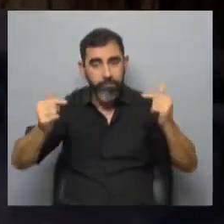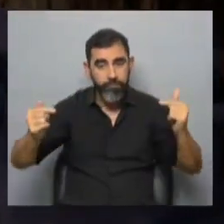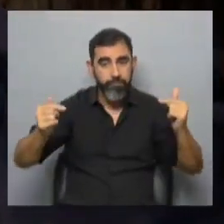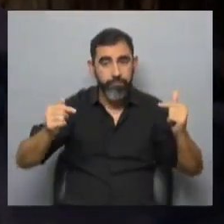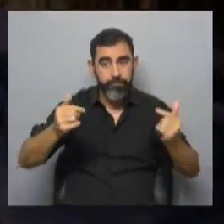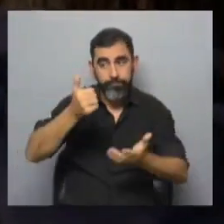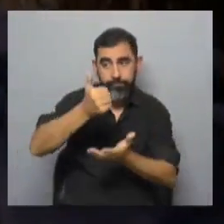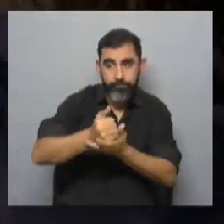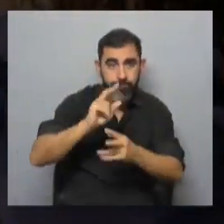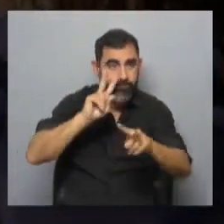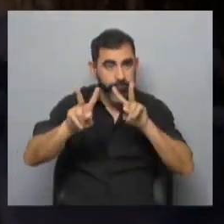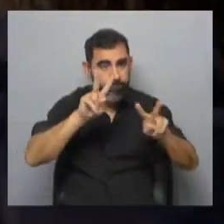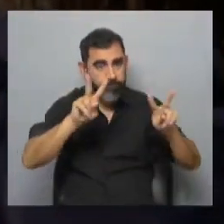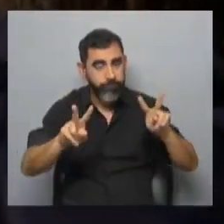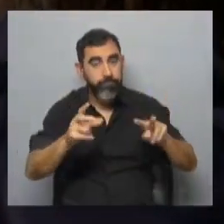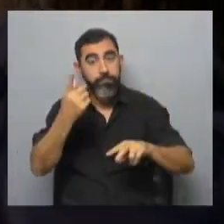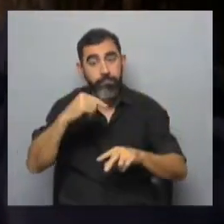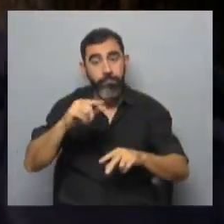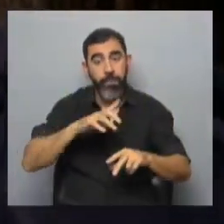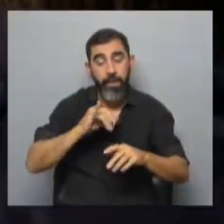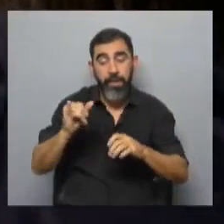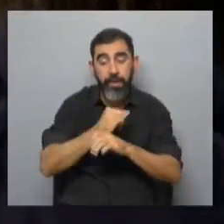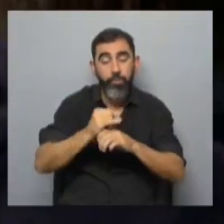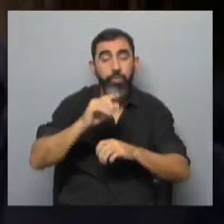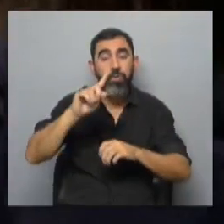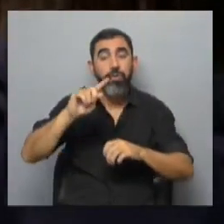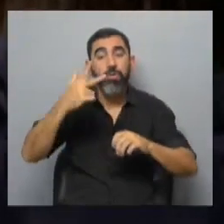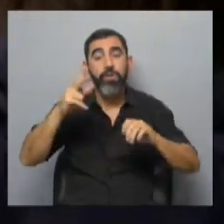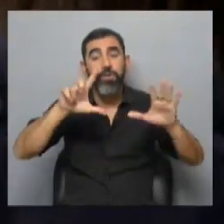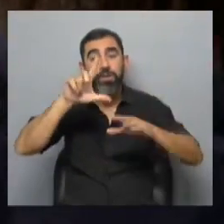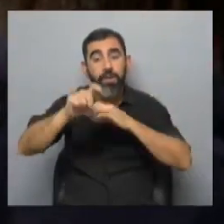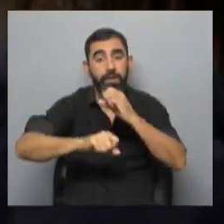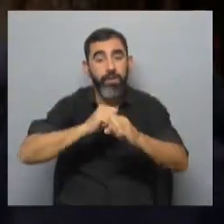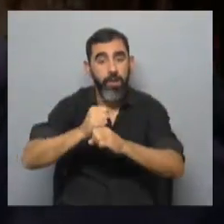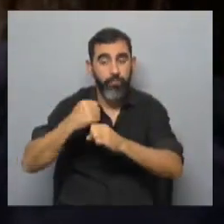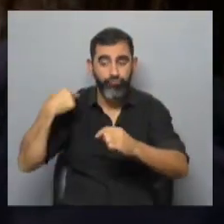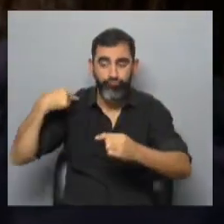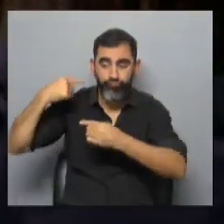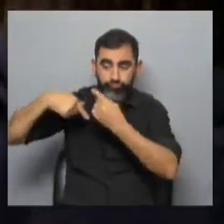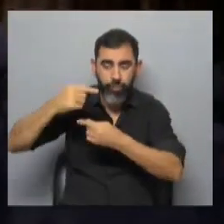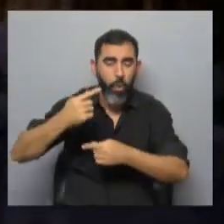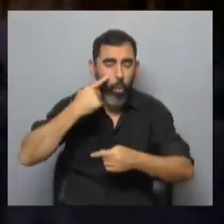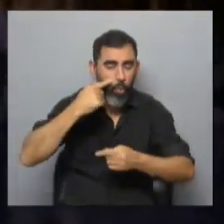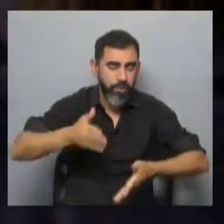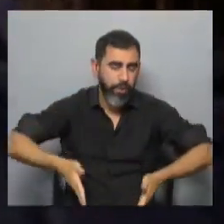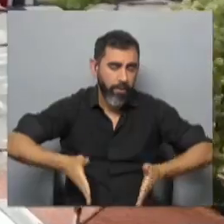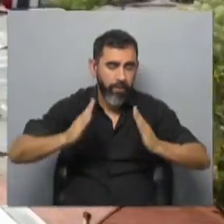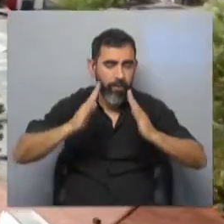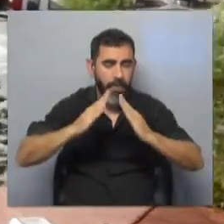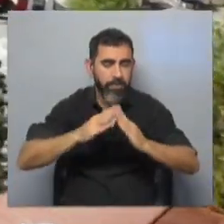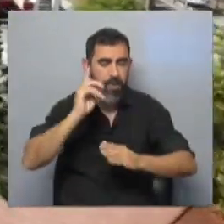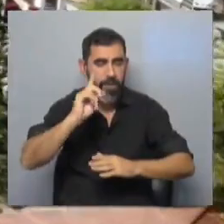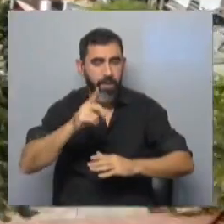in situ, pero nosotros somos una institución de 137 años, conocíamos a Casa Galicia de siempre, de